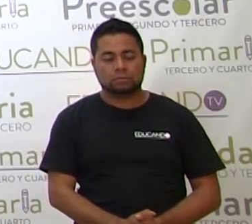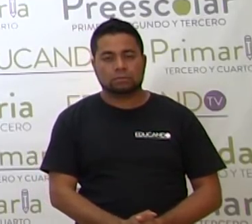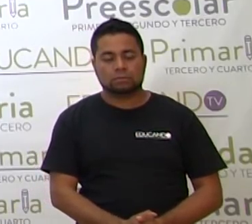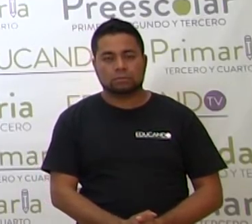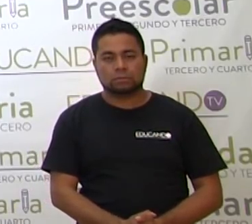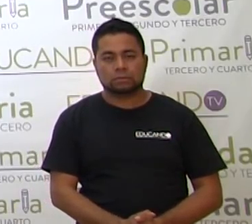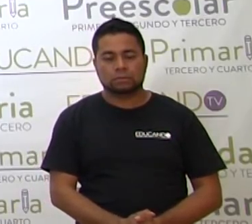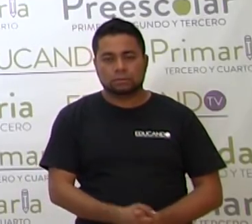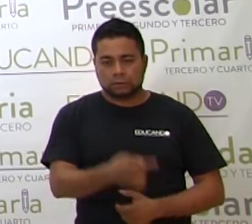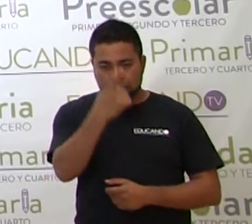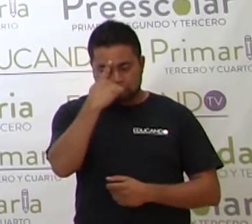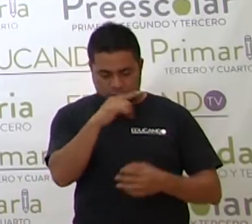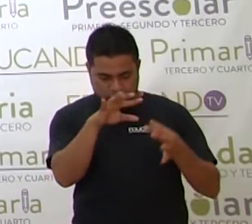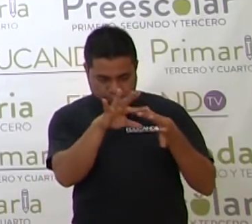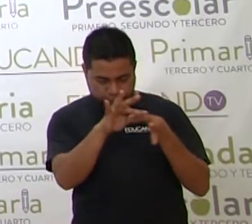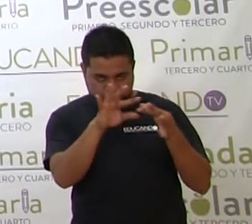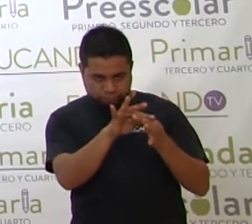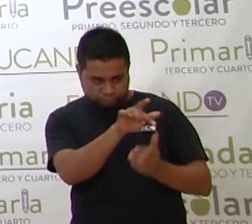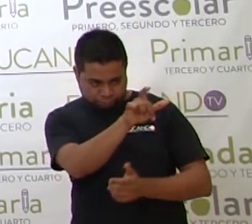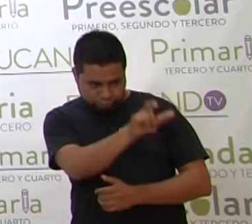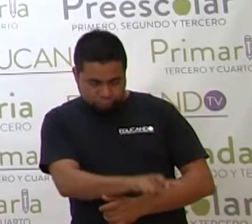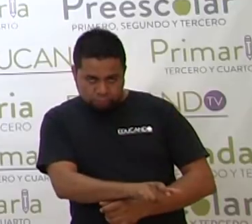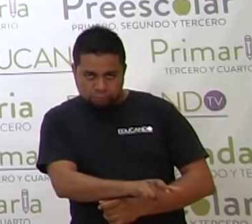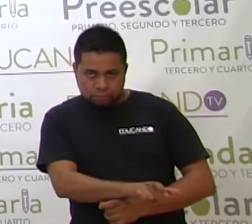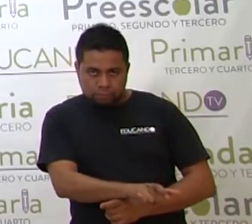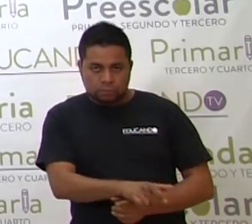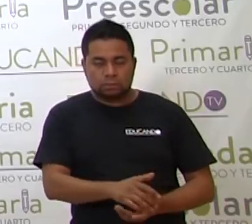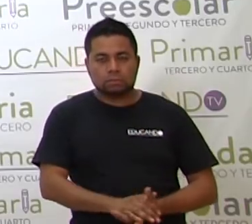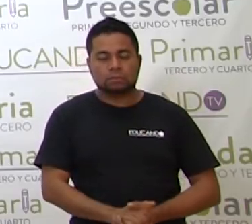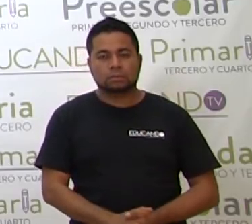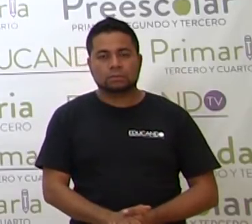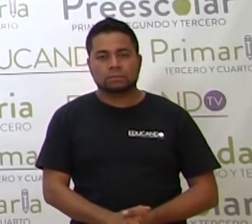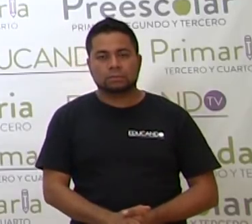de una descripción